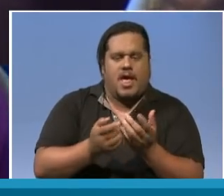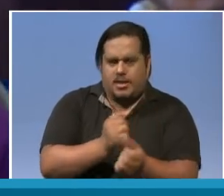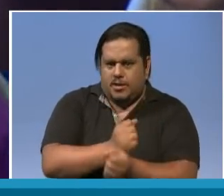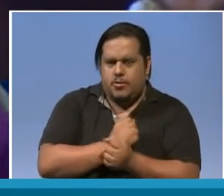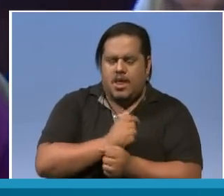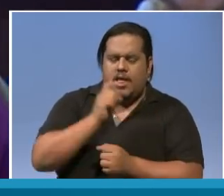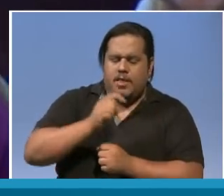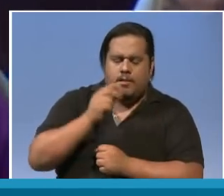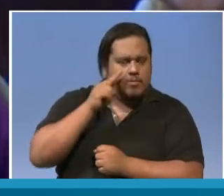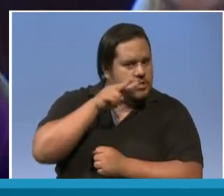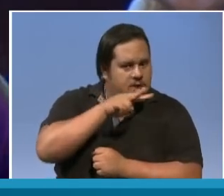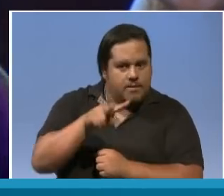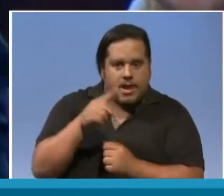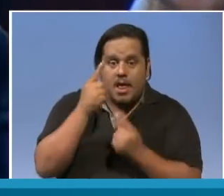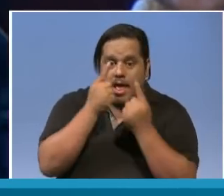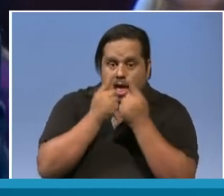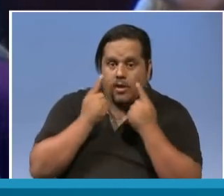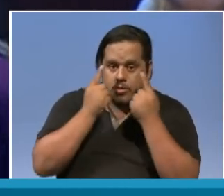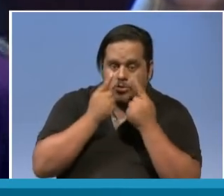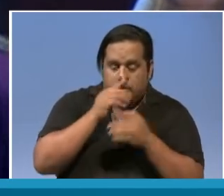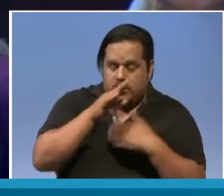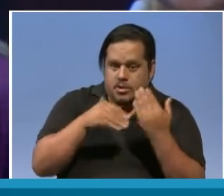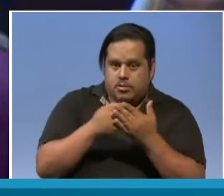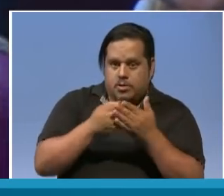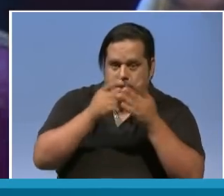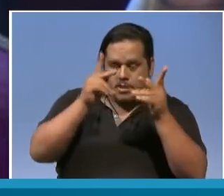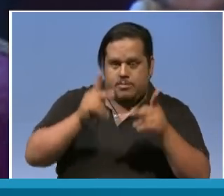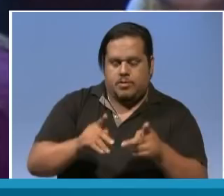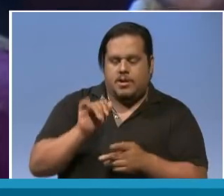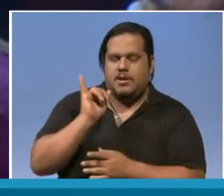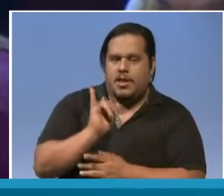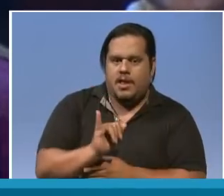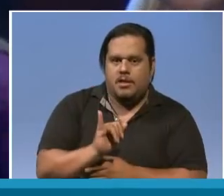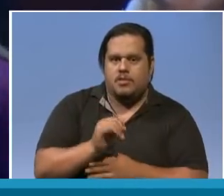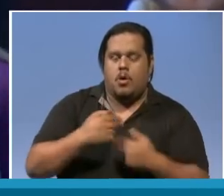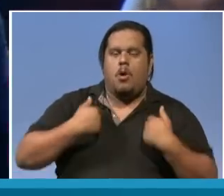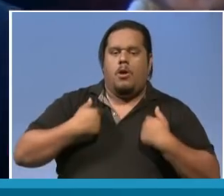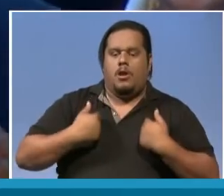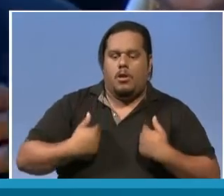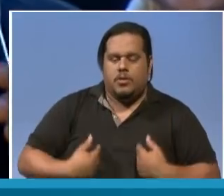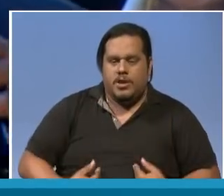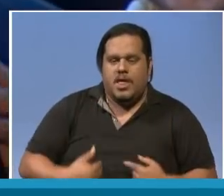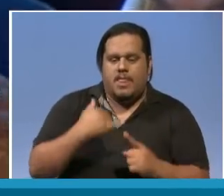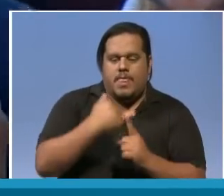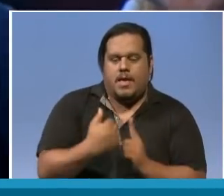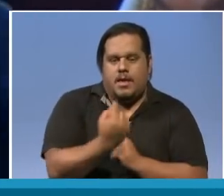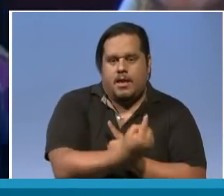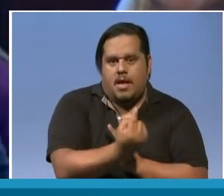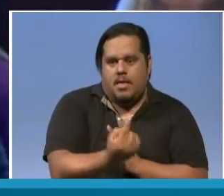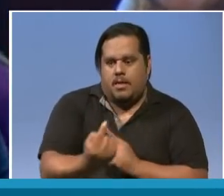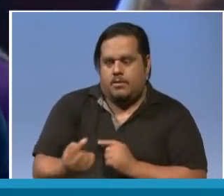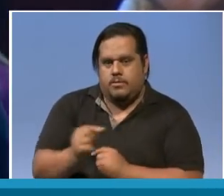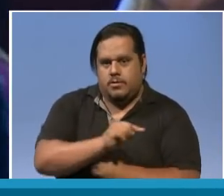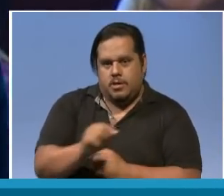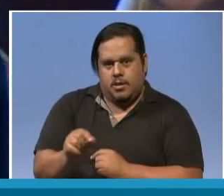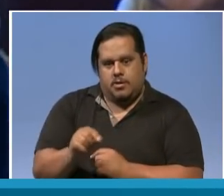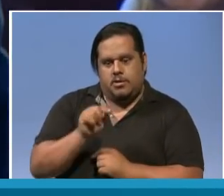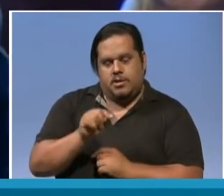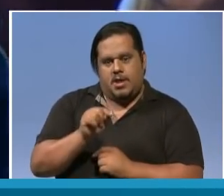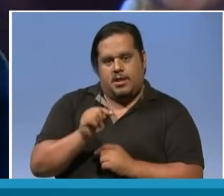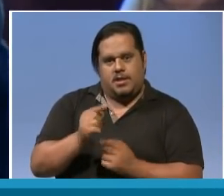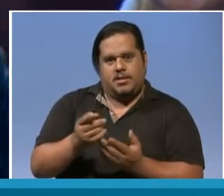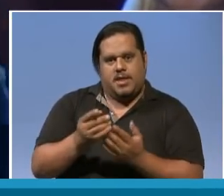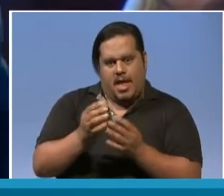que ver en los ojos y los ojos de las personas eso, la humanidad de cada uno de nosotros. Y ahí está la clave